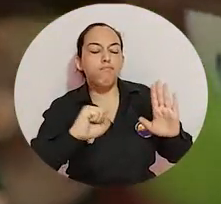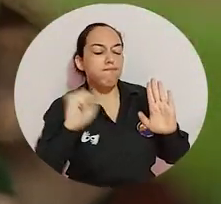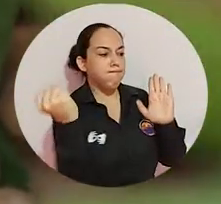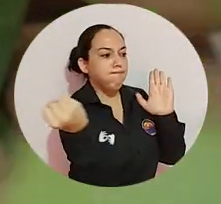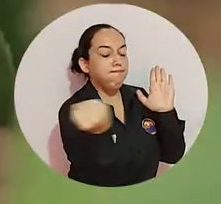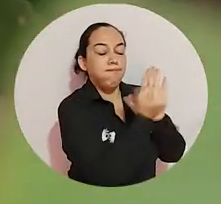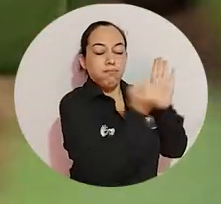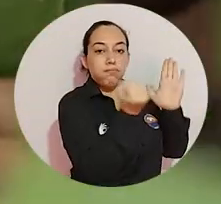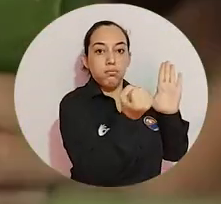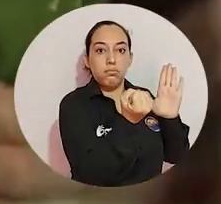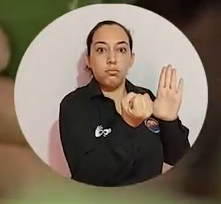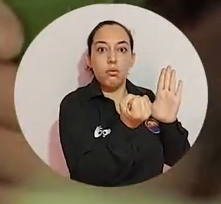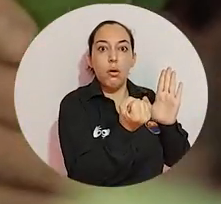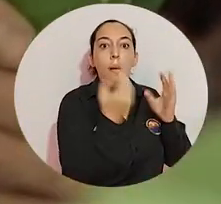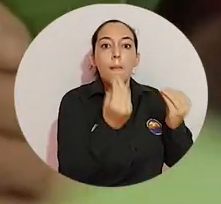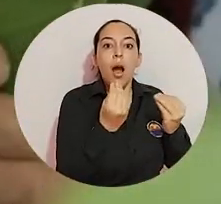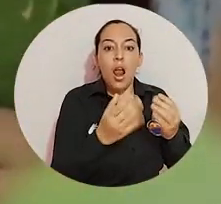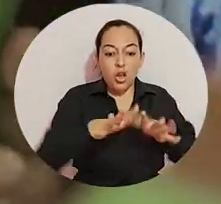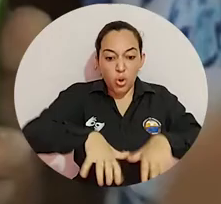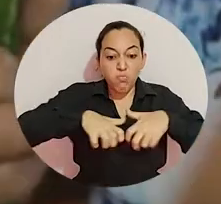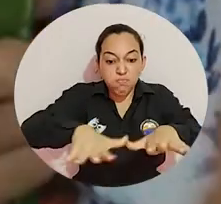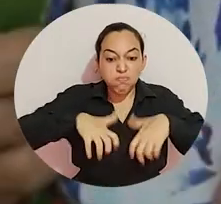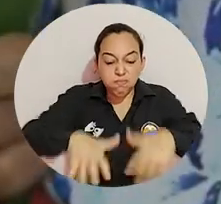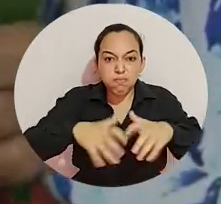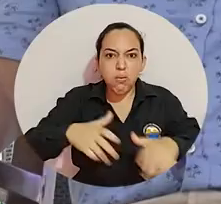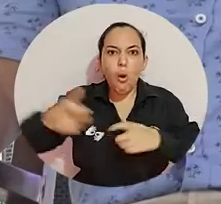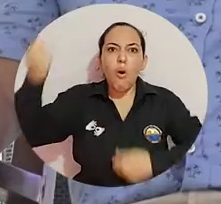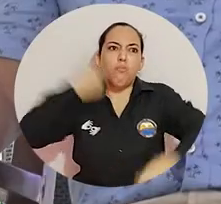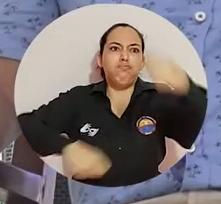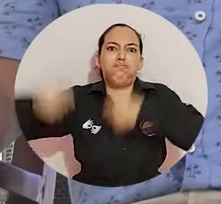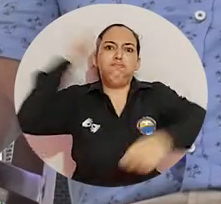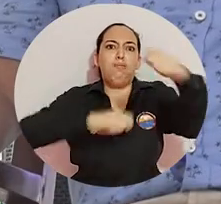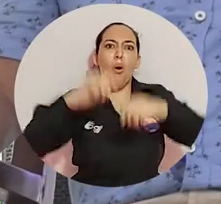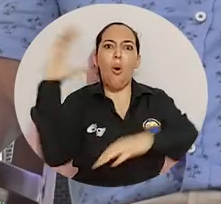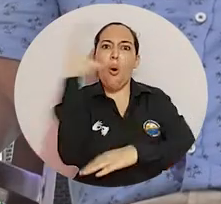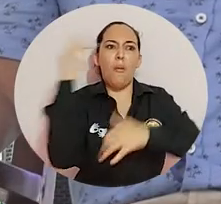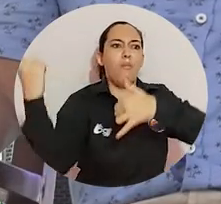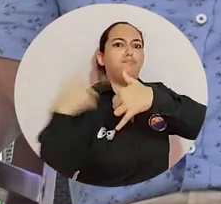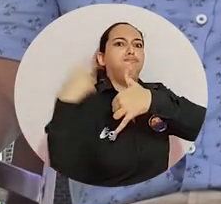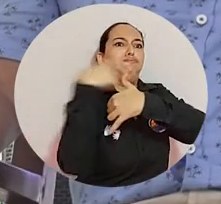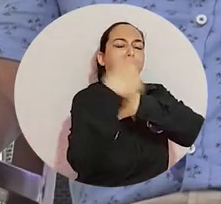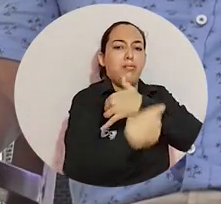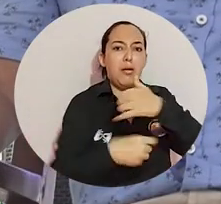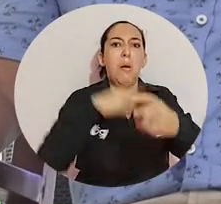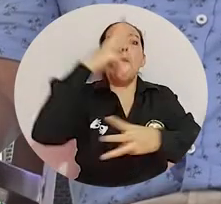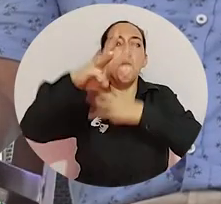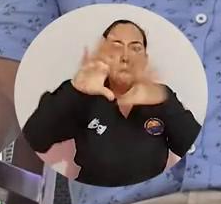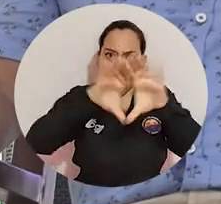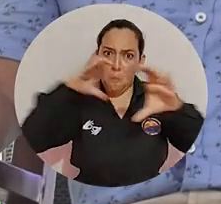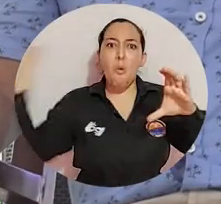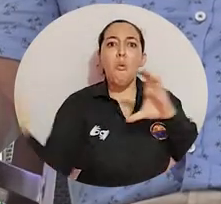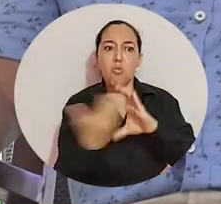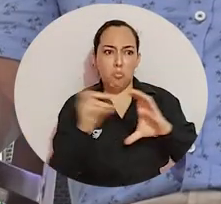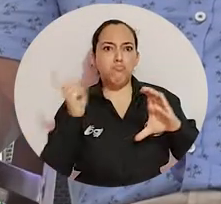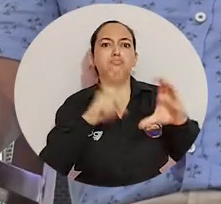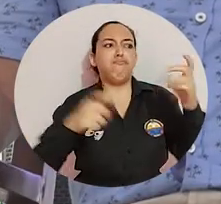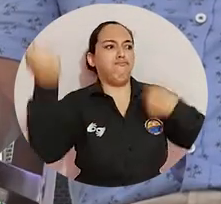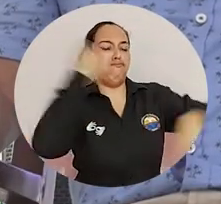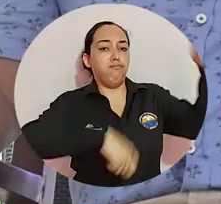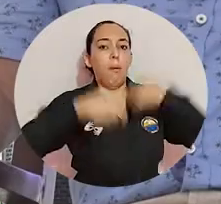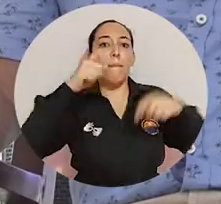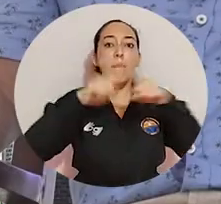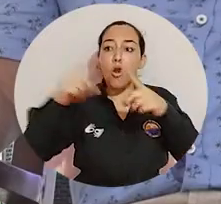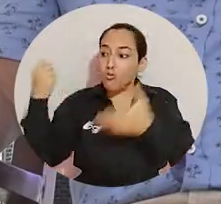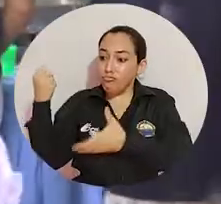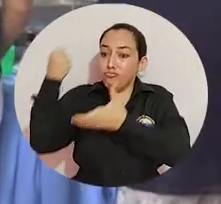la gestora de eso para que haya mucho bollo tres puntas en toda Colombia y en muchas partes del mundo, pero hecho aquí y que los